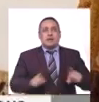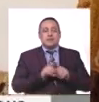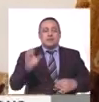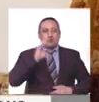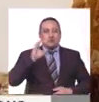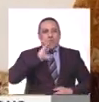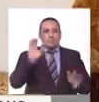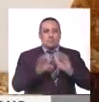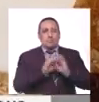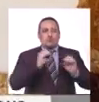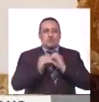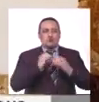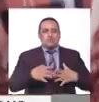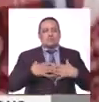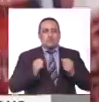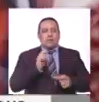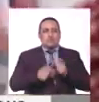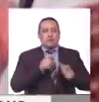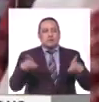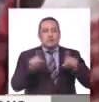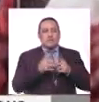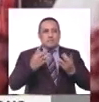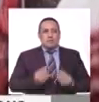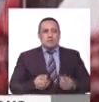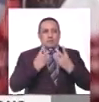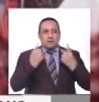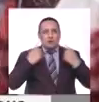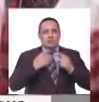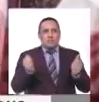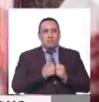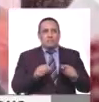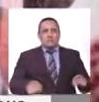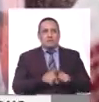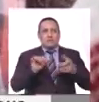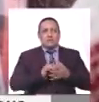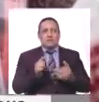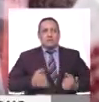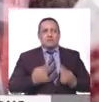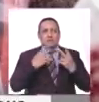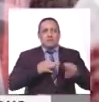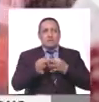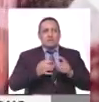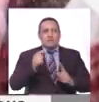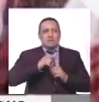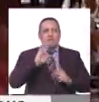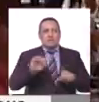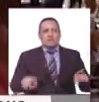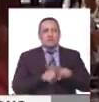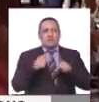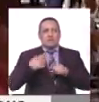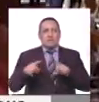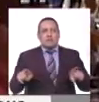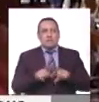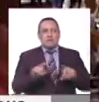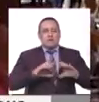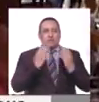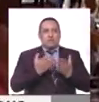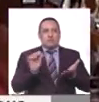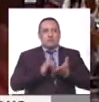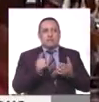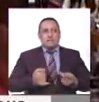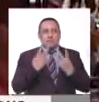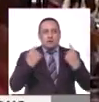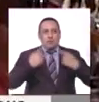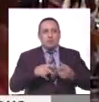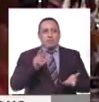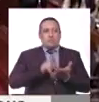Buscando salvaguardar la salud de la población y reducir los índices de contagio y mortalidad por tuberculosis y VIH, el Pleno del Congreso aprobó